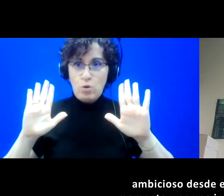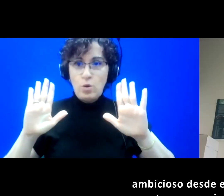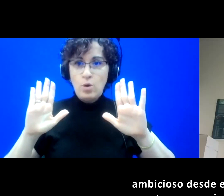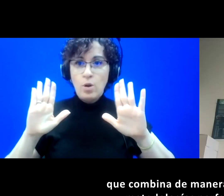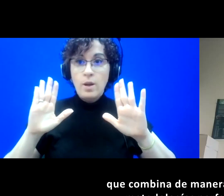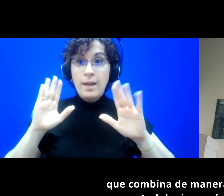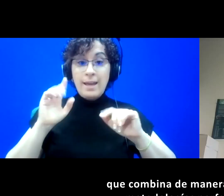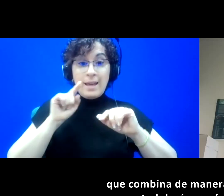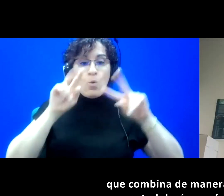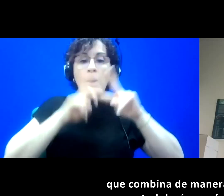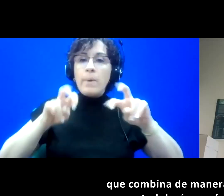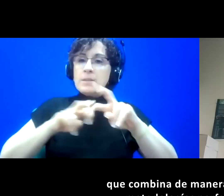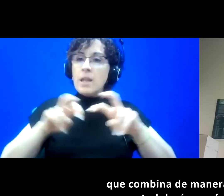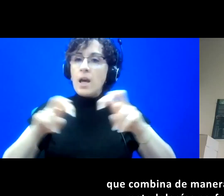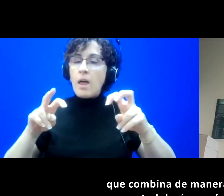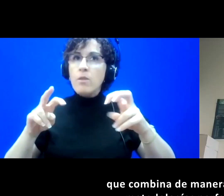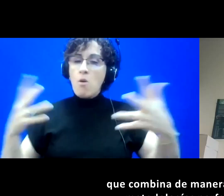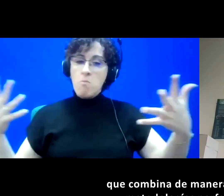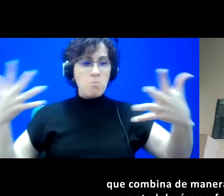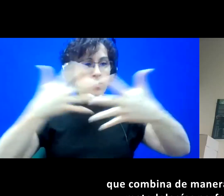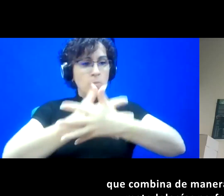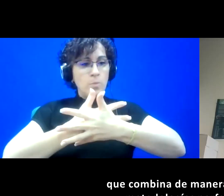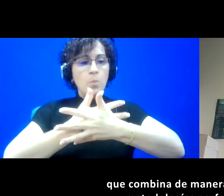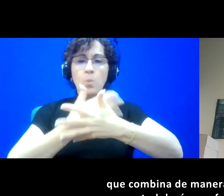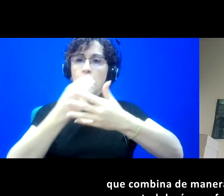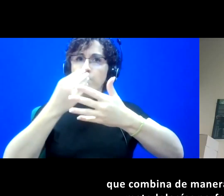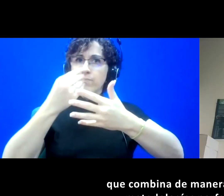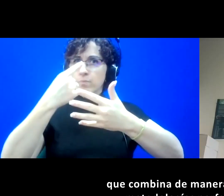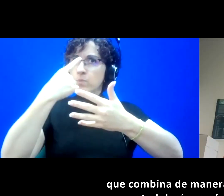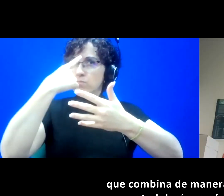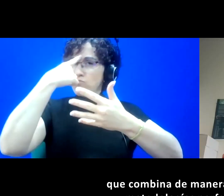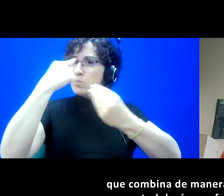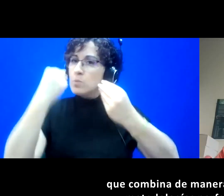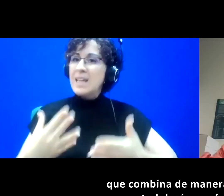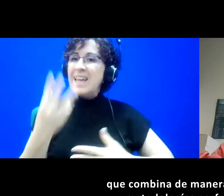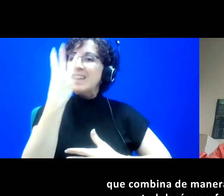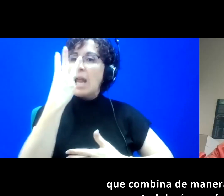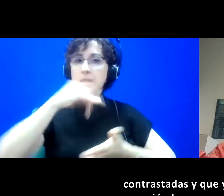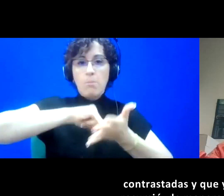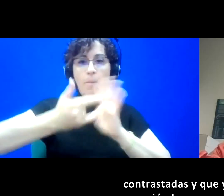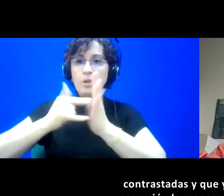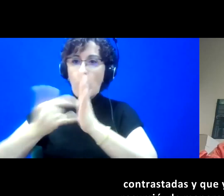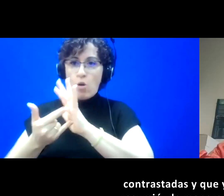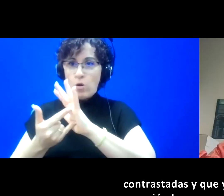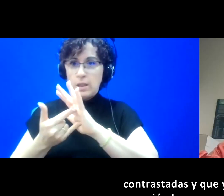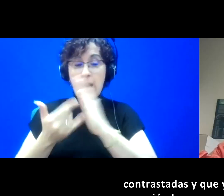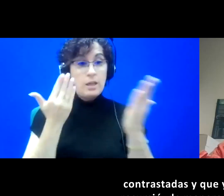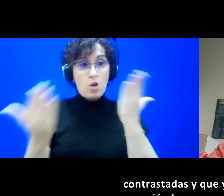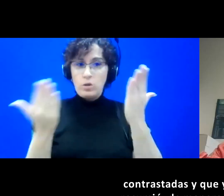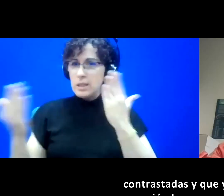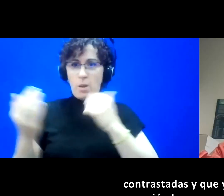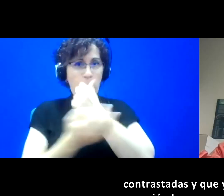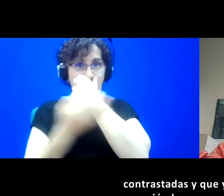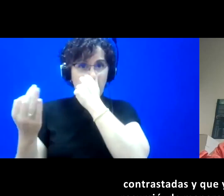que combina de manera muy sabia 3 metodologías perfectamente contrastadas y que